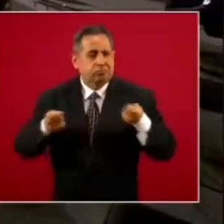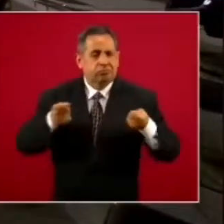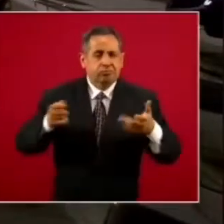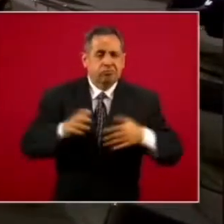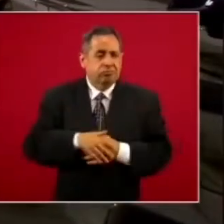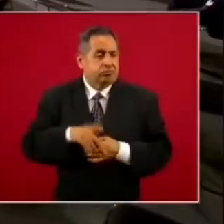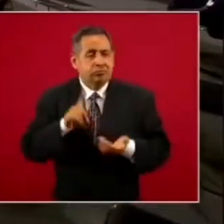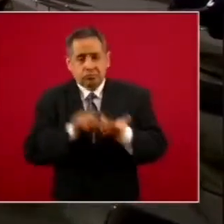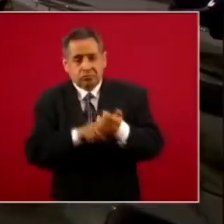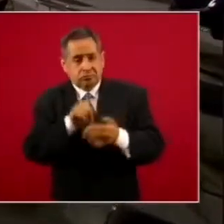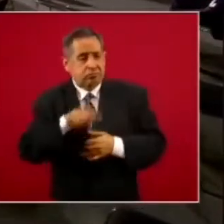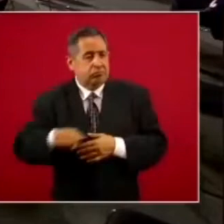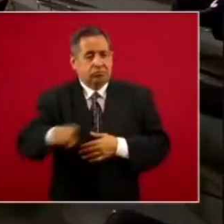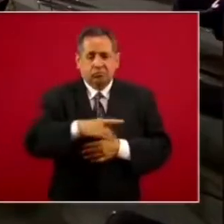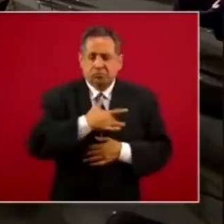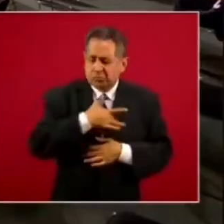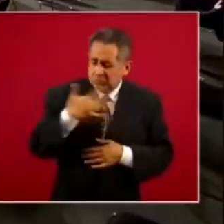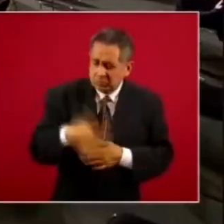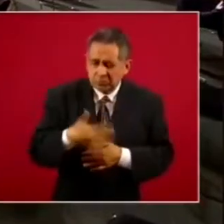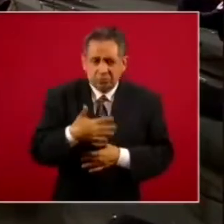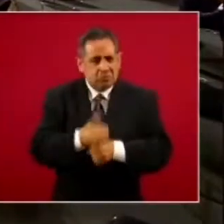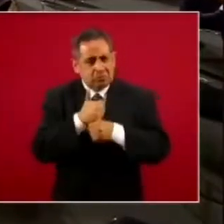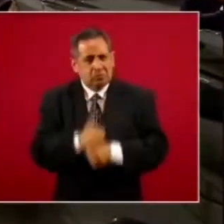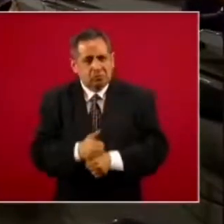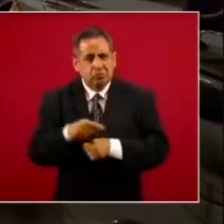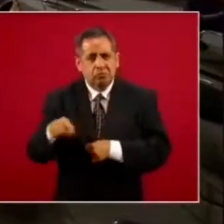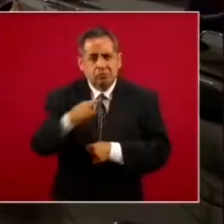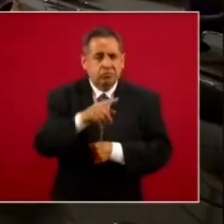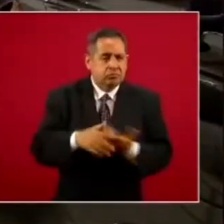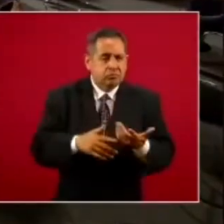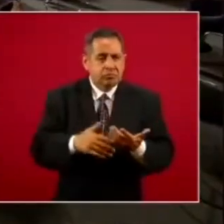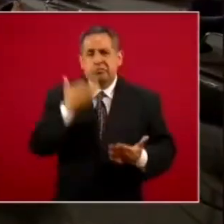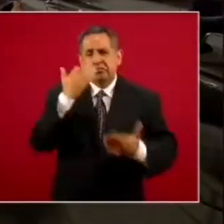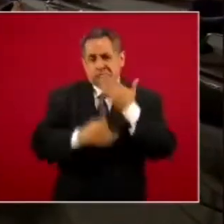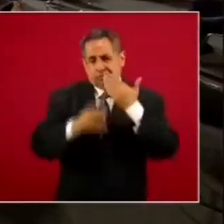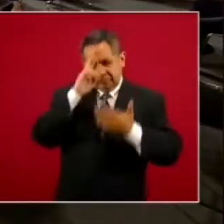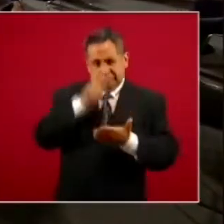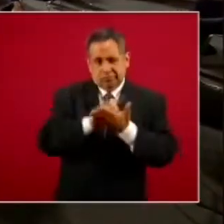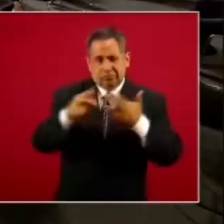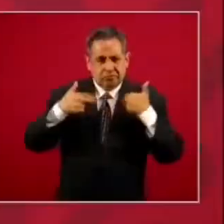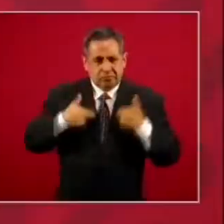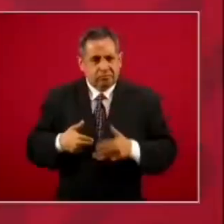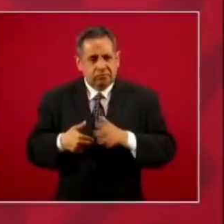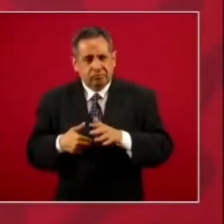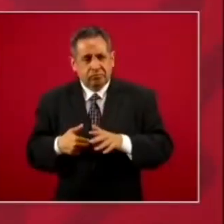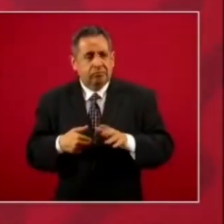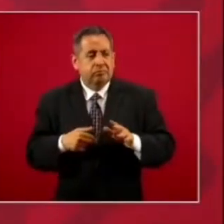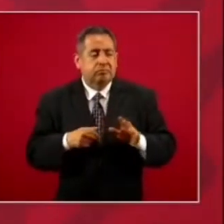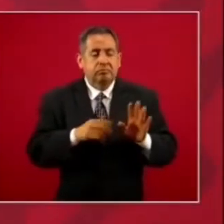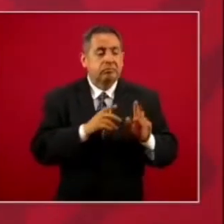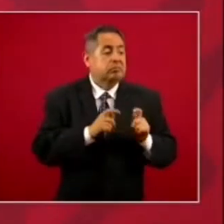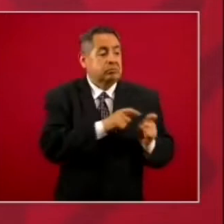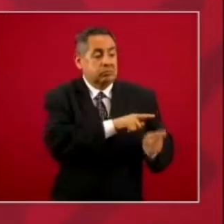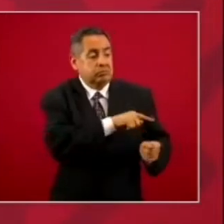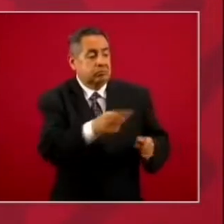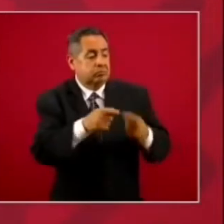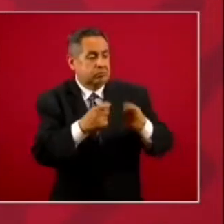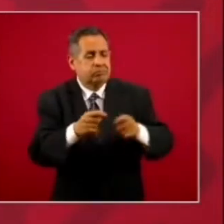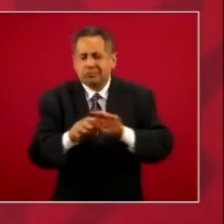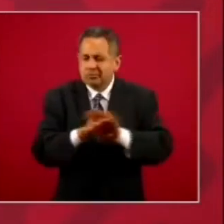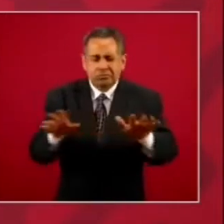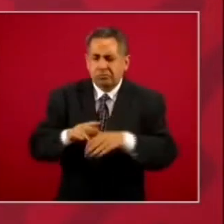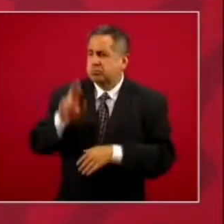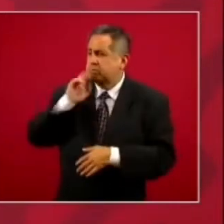el sufrimiento que produce la violación de los derechos humanos. Vamos a procurar mejor que no